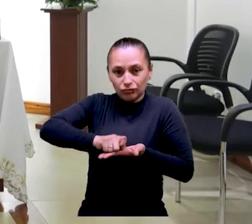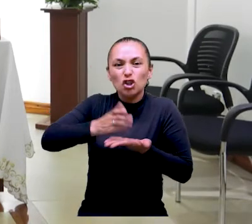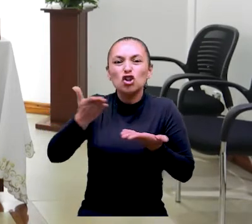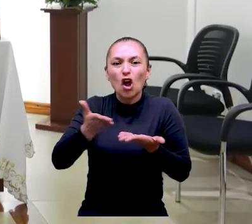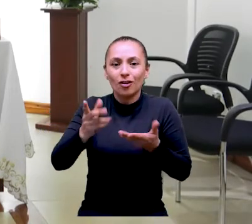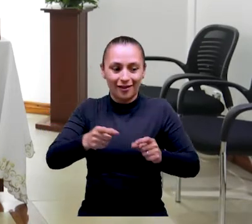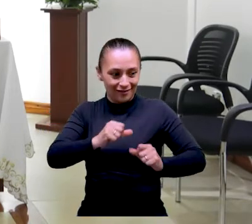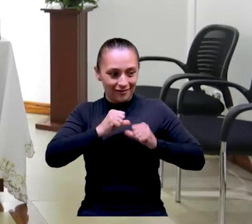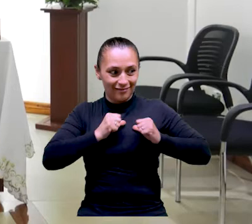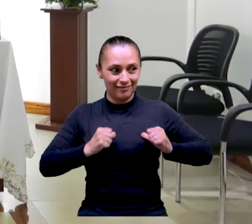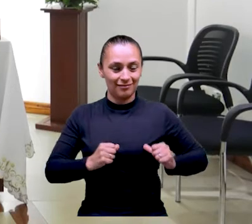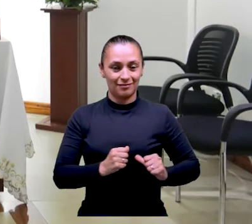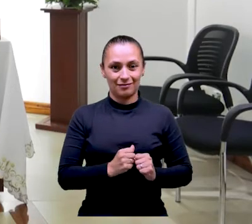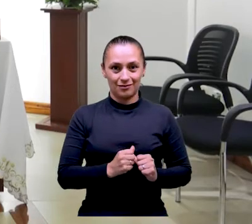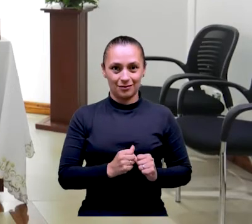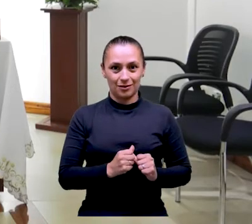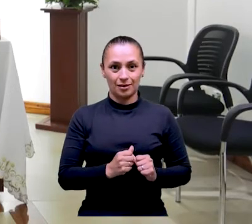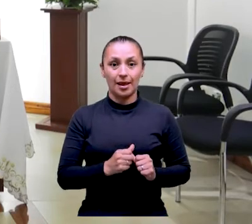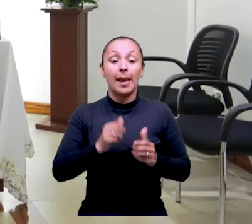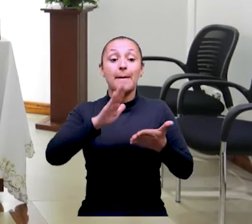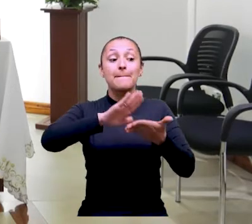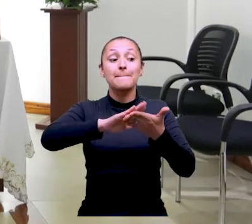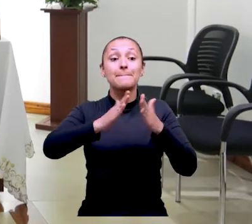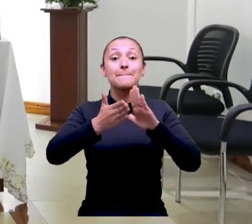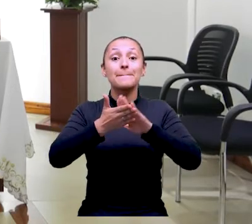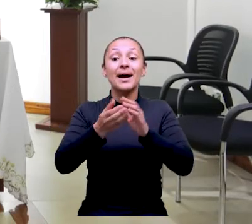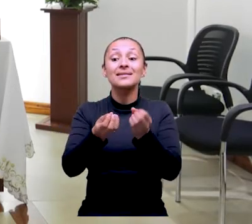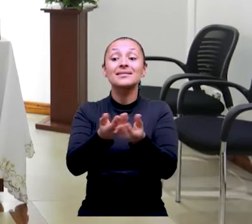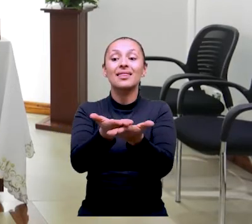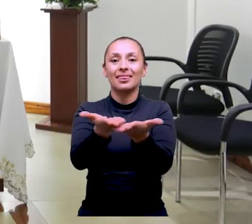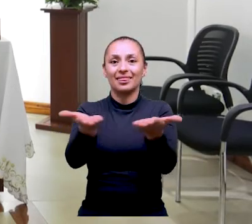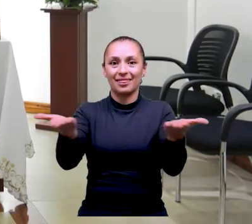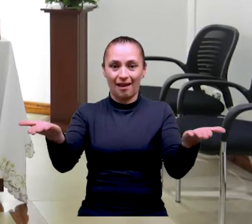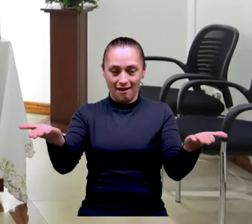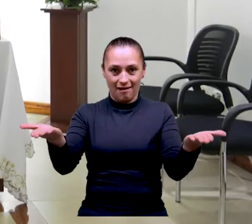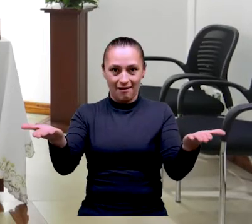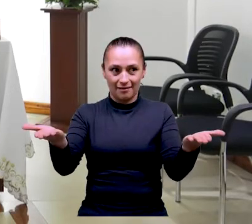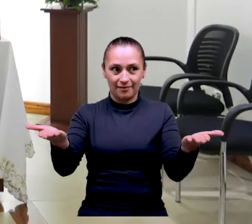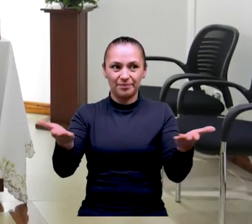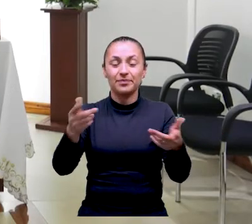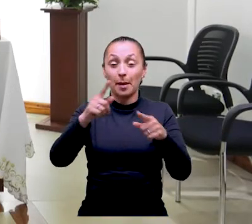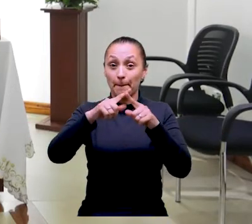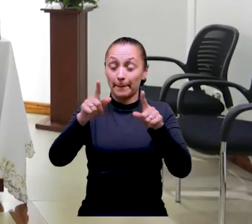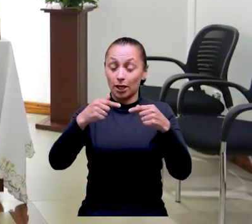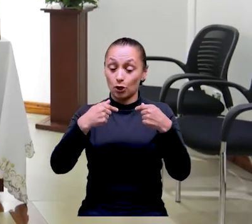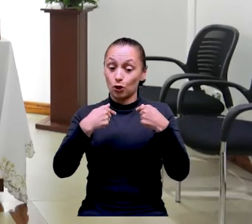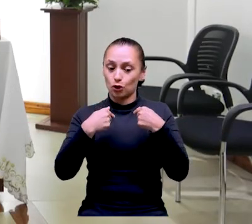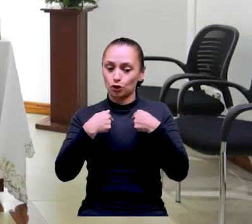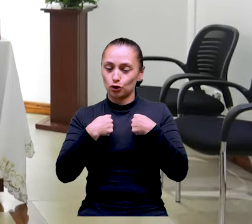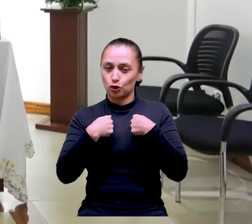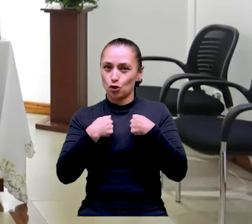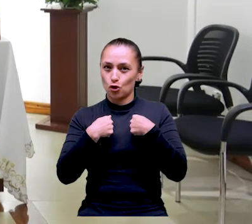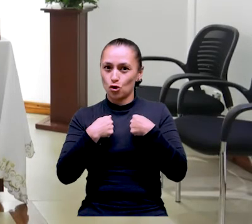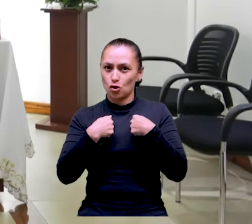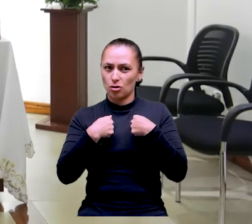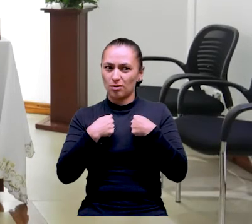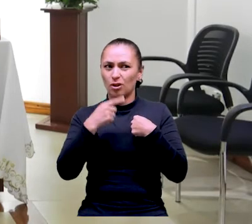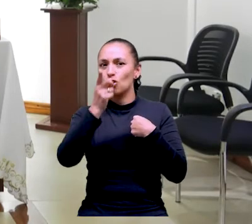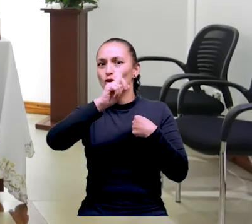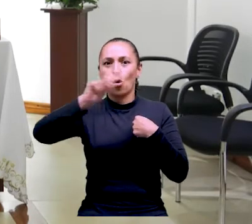que hay que escribirlas en el corazón la paz le dejo mi paz les doy